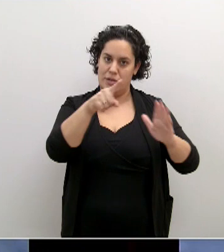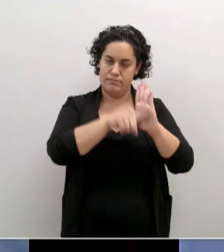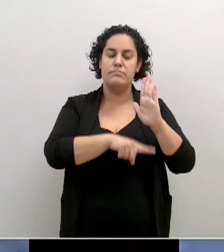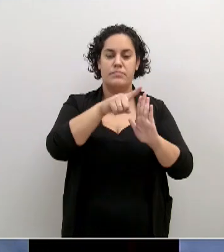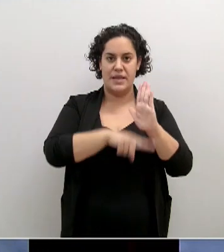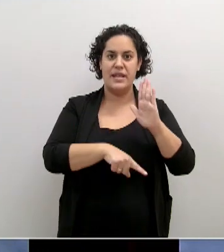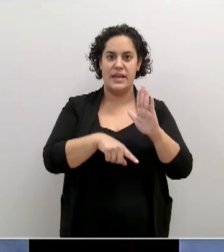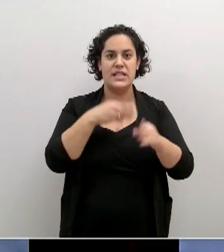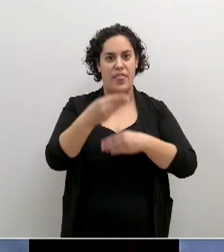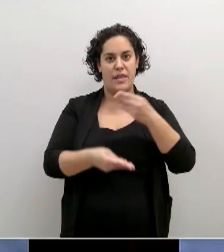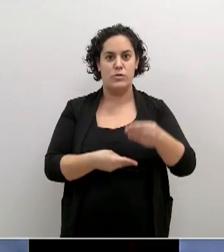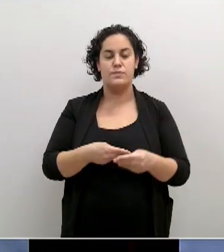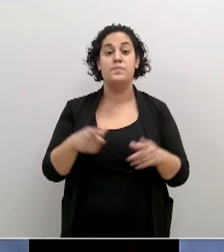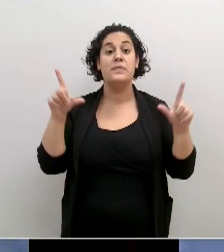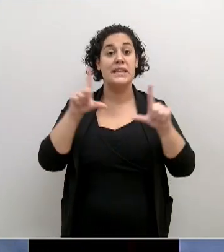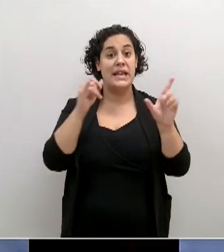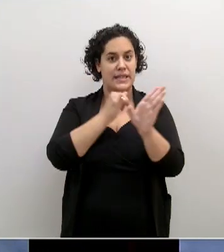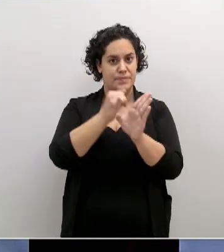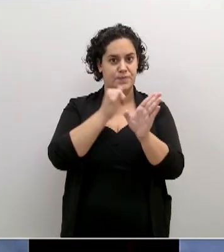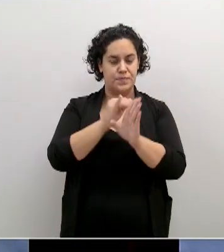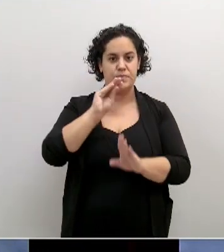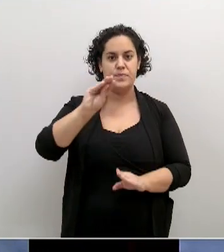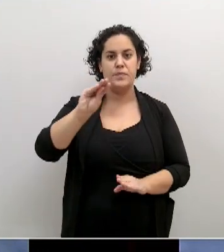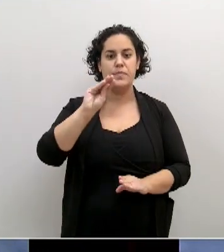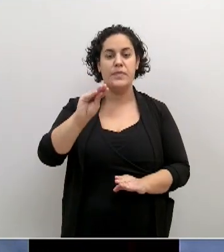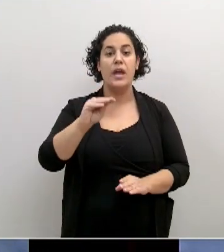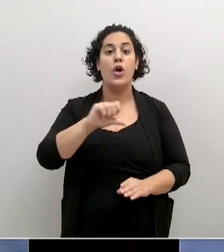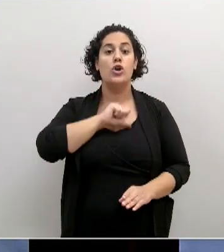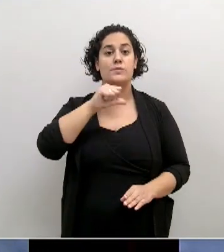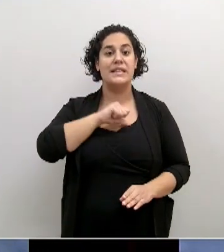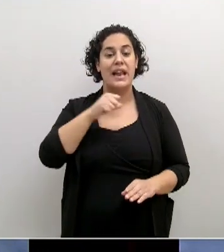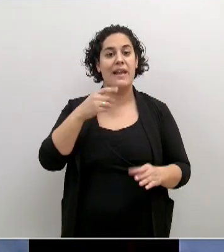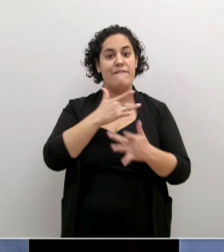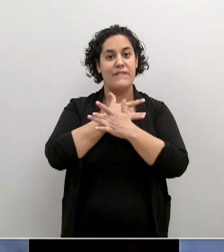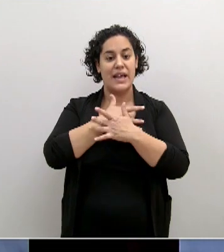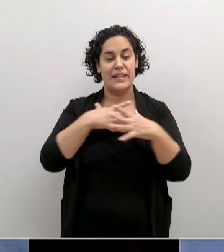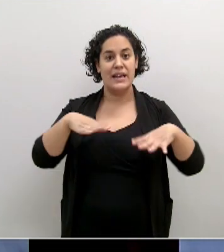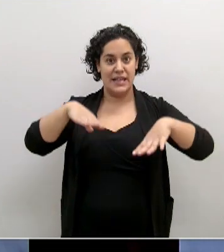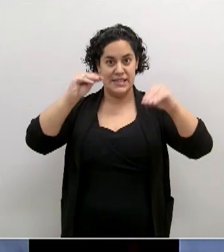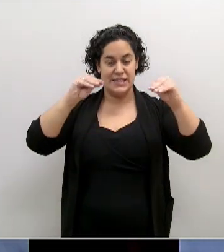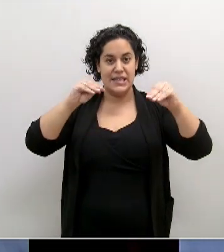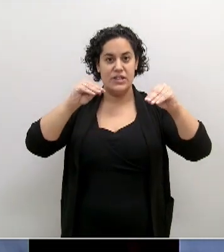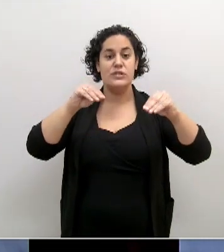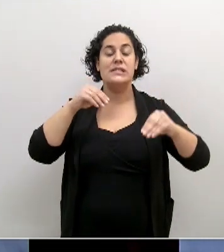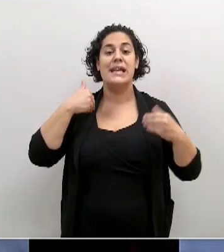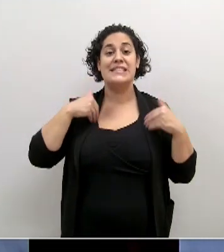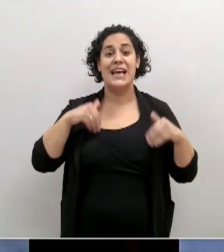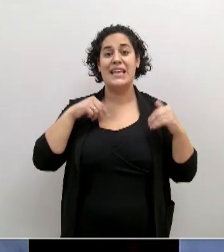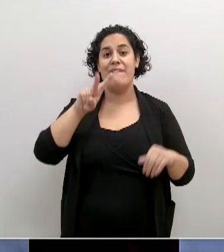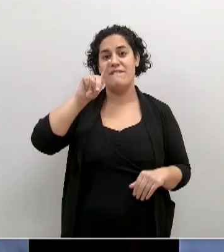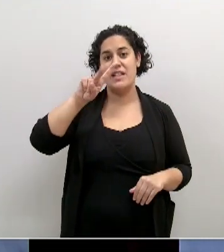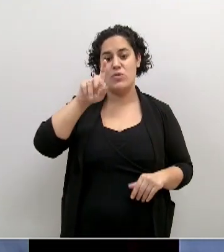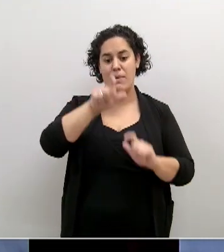Teleyecla nos envía esta pregunta. El Hospital Virgen del Castillo tiene capacidad para 30 ingresados por COVID y ya son 21 las personas